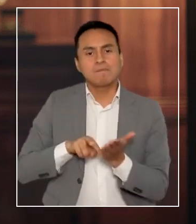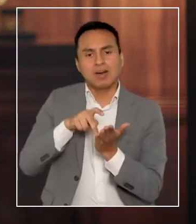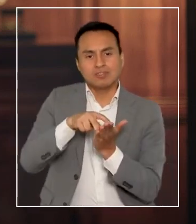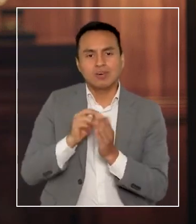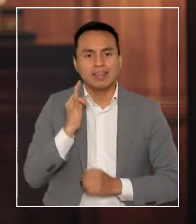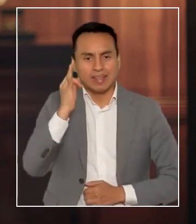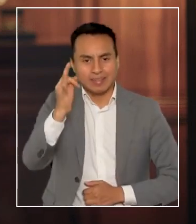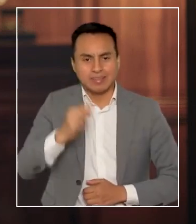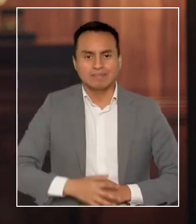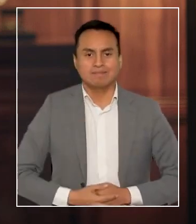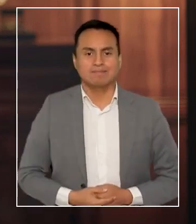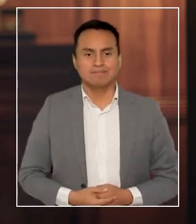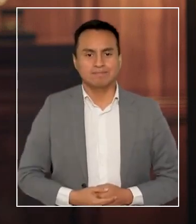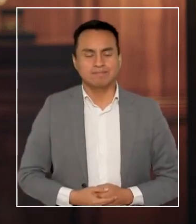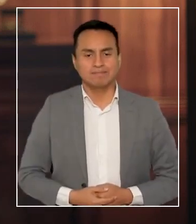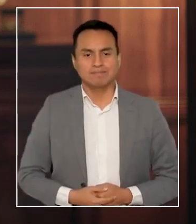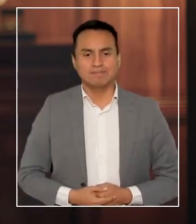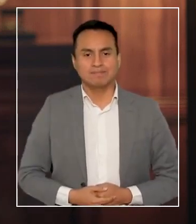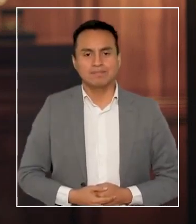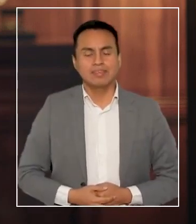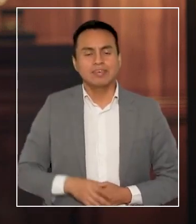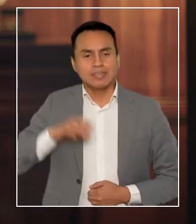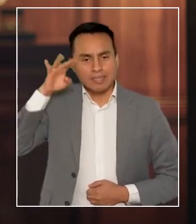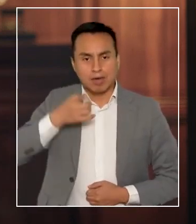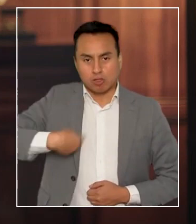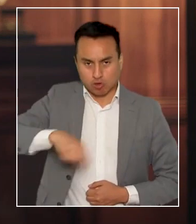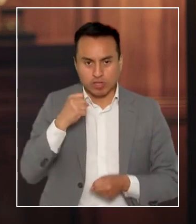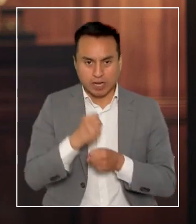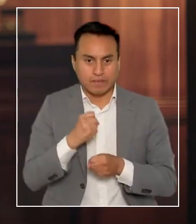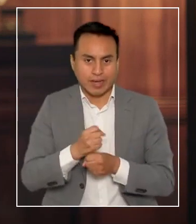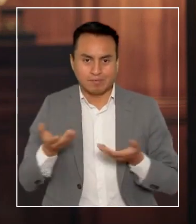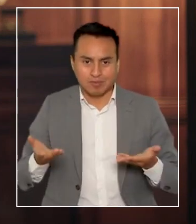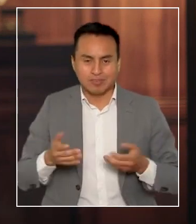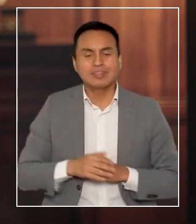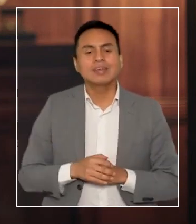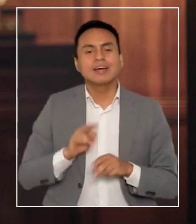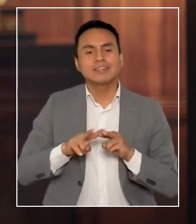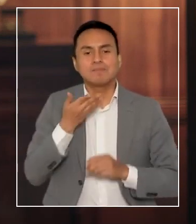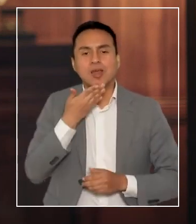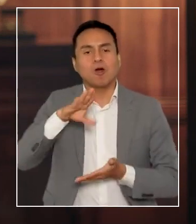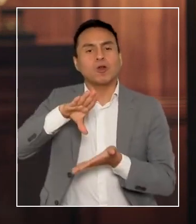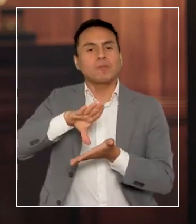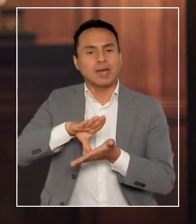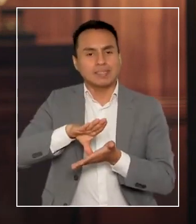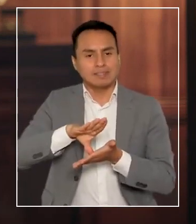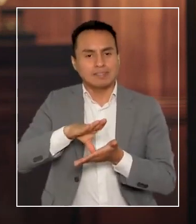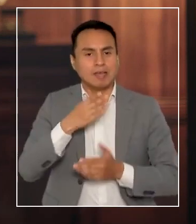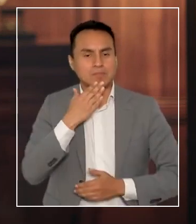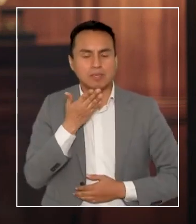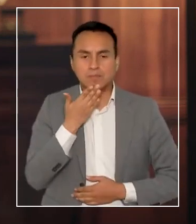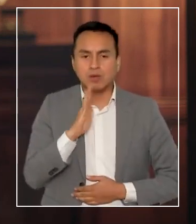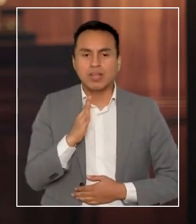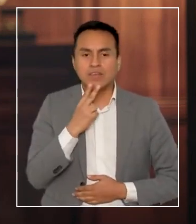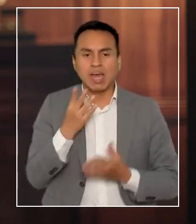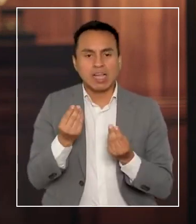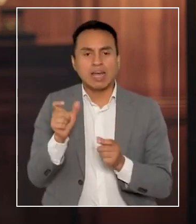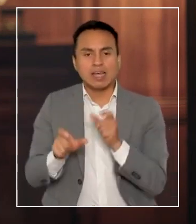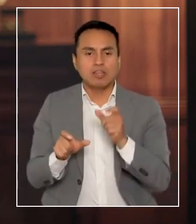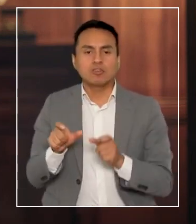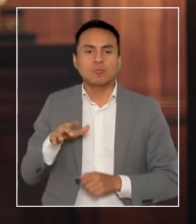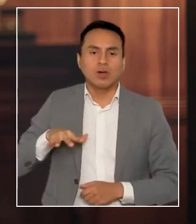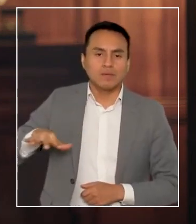hacia adelante sepan que para eso trabajamos para ser un mejor país y para mejorar la calidad de vida